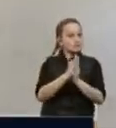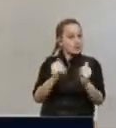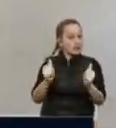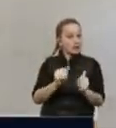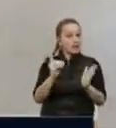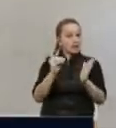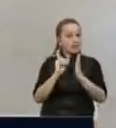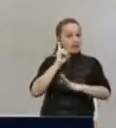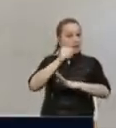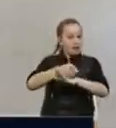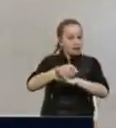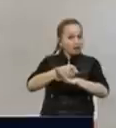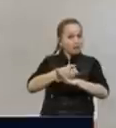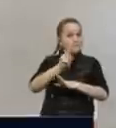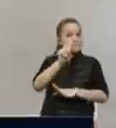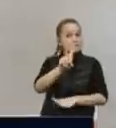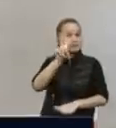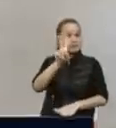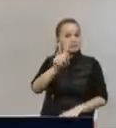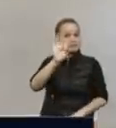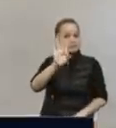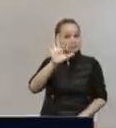el decreto 2235,